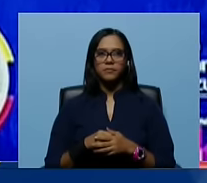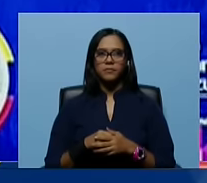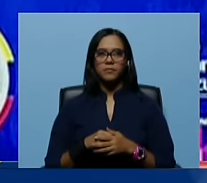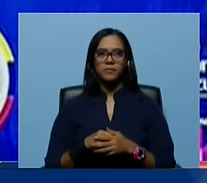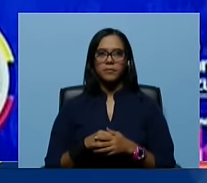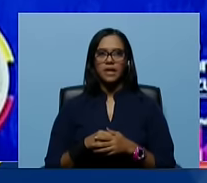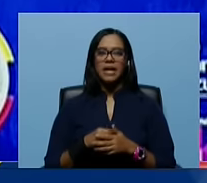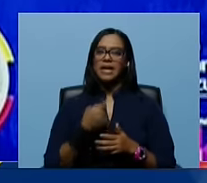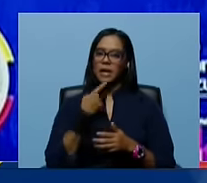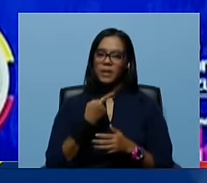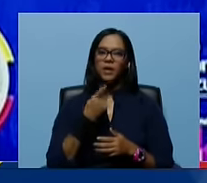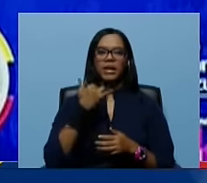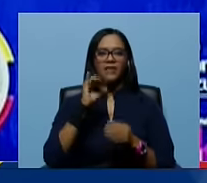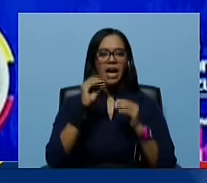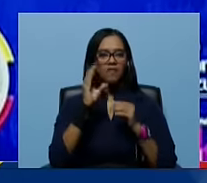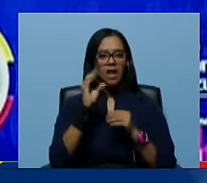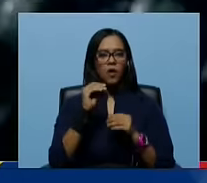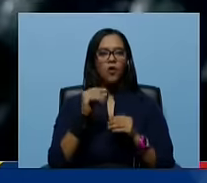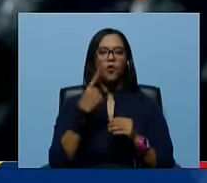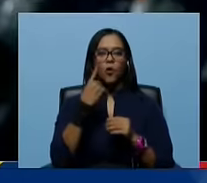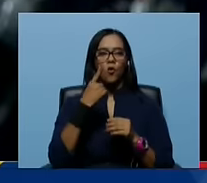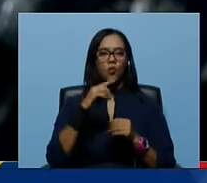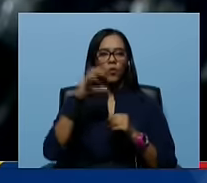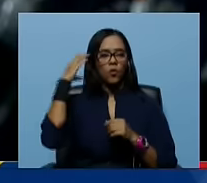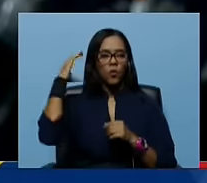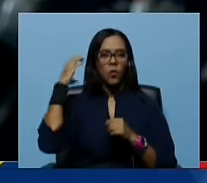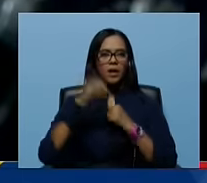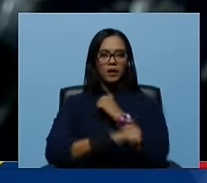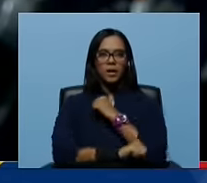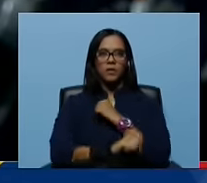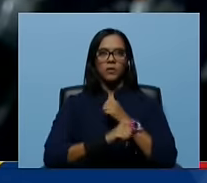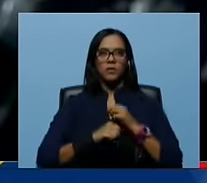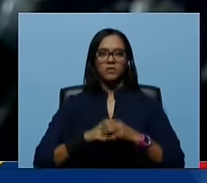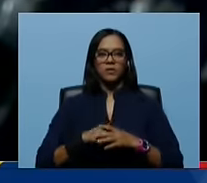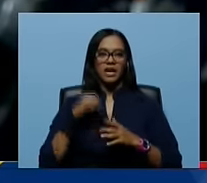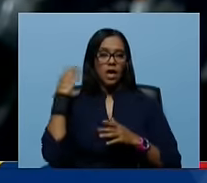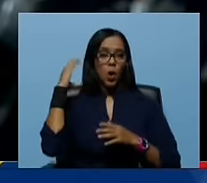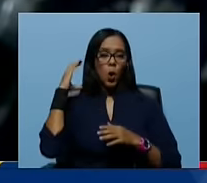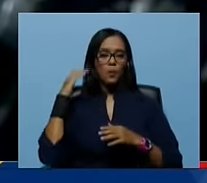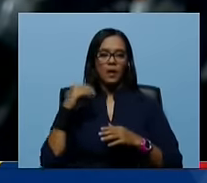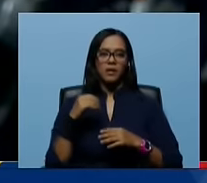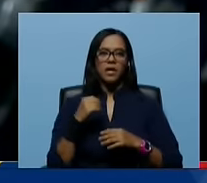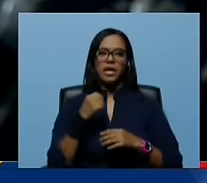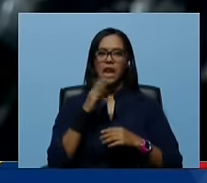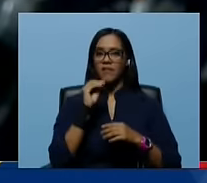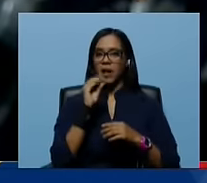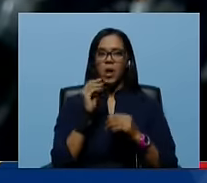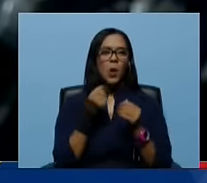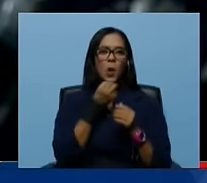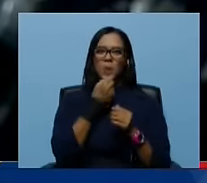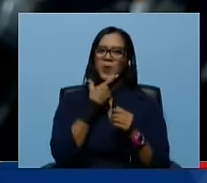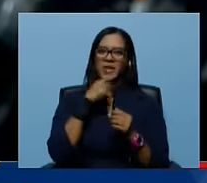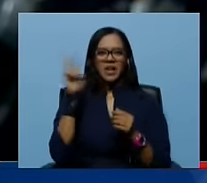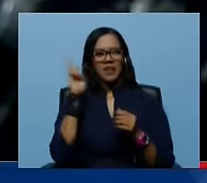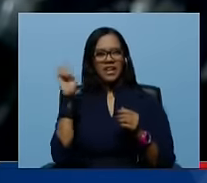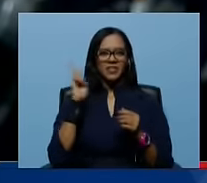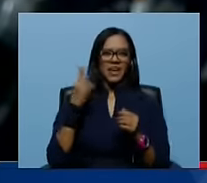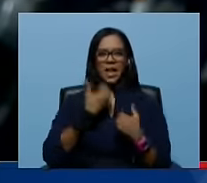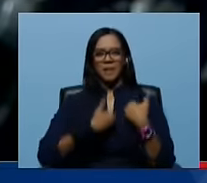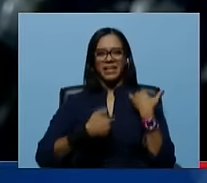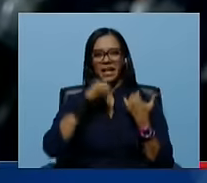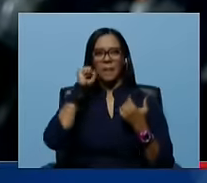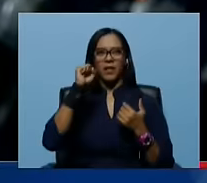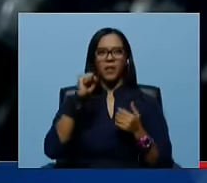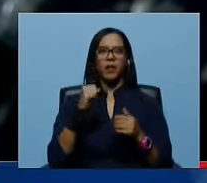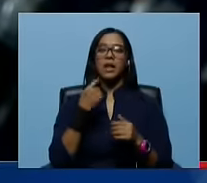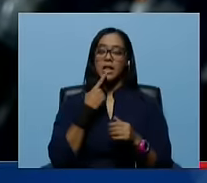que me contó que había hablado con un santanderista allá en Colombia y que le había hablado muy bonito de Venezuela y del presidente Maduro.